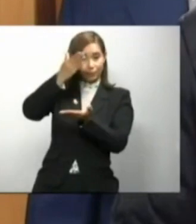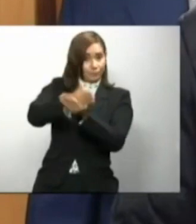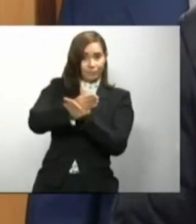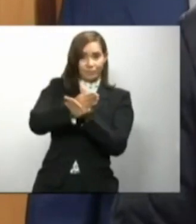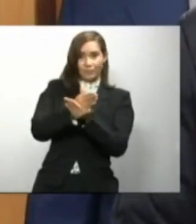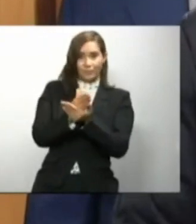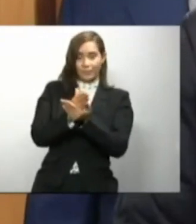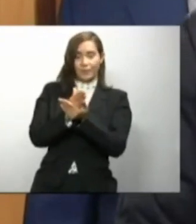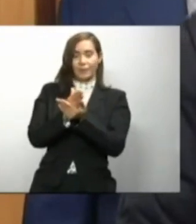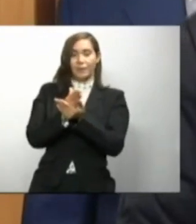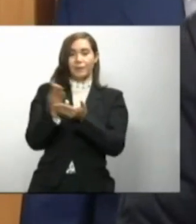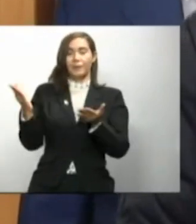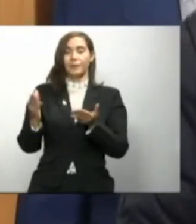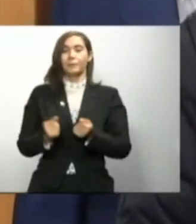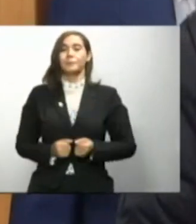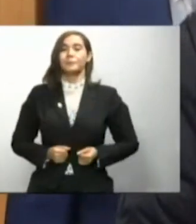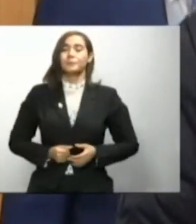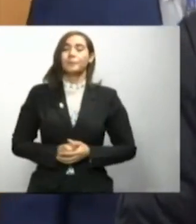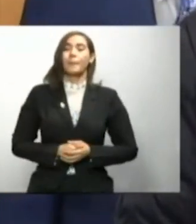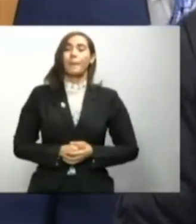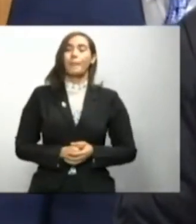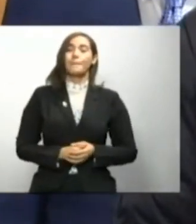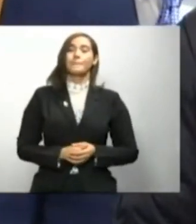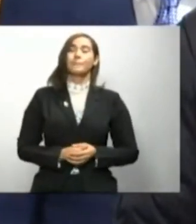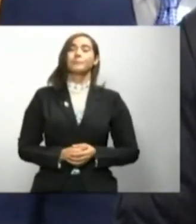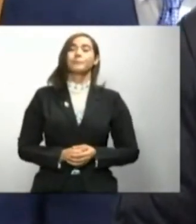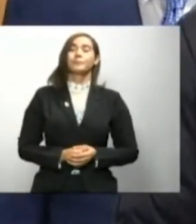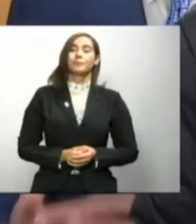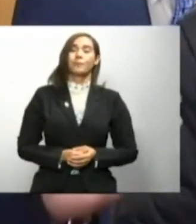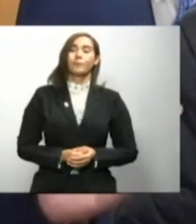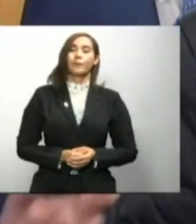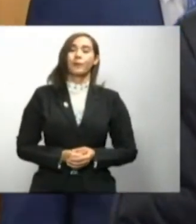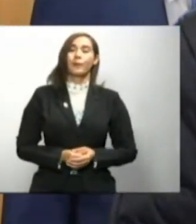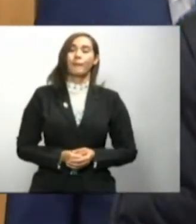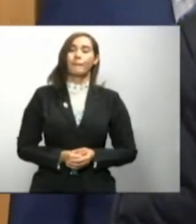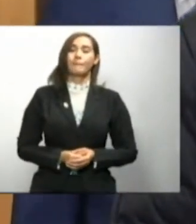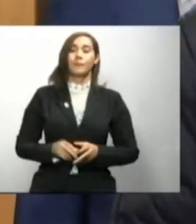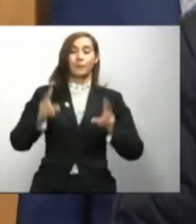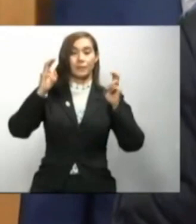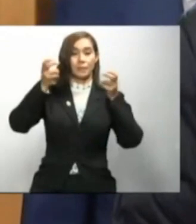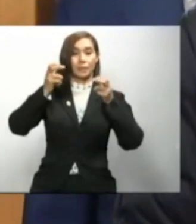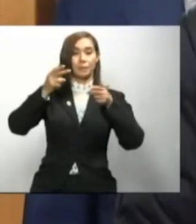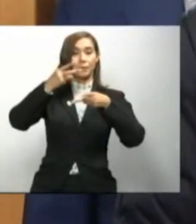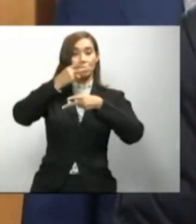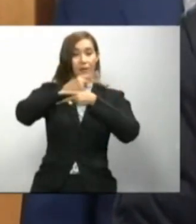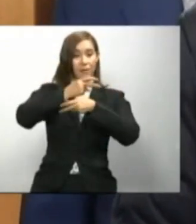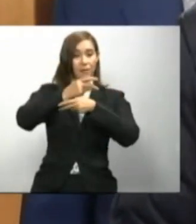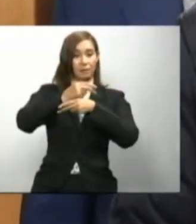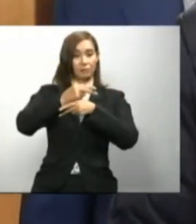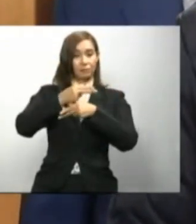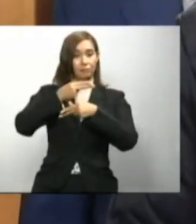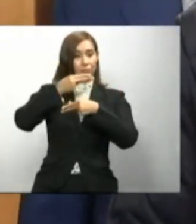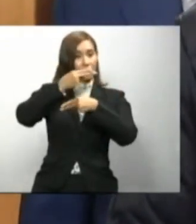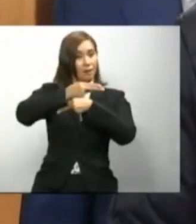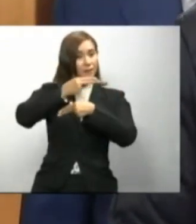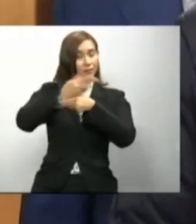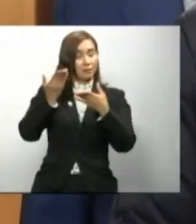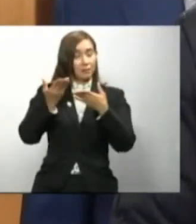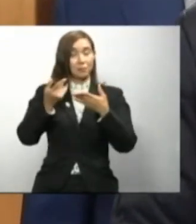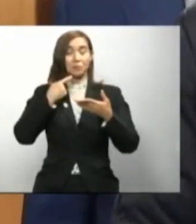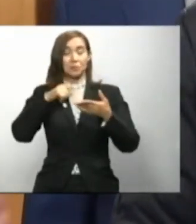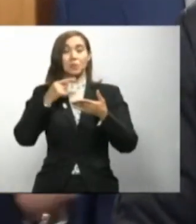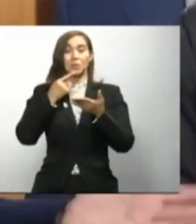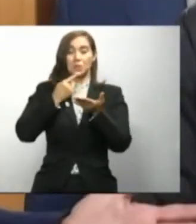que nosotros necesitamos sobre el tema haitiano nosotros por supuesto hablamos